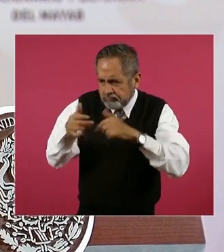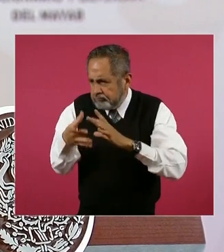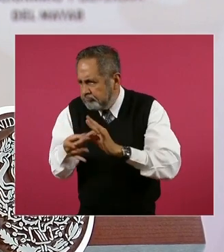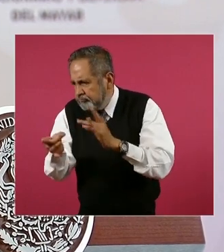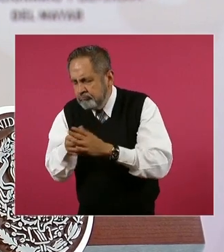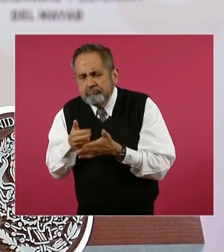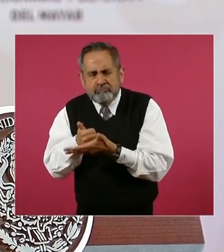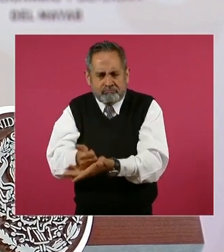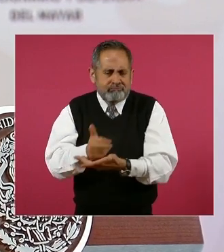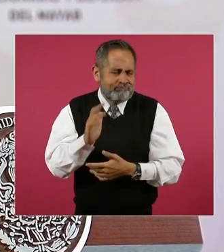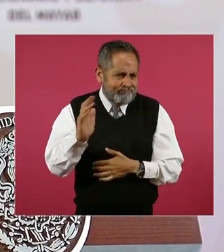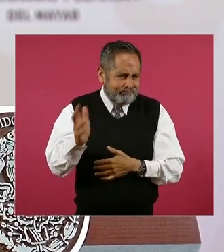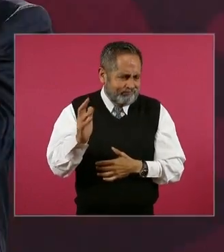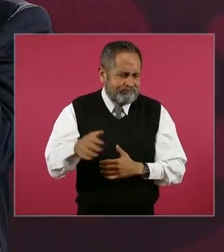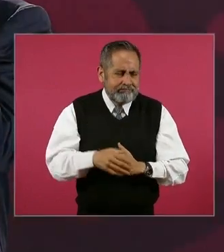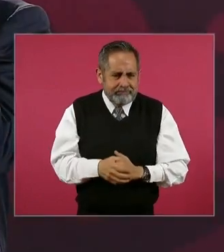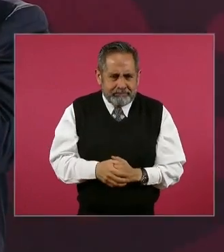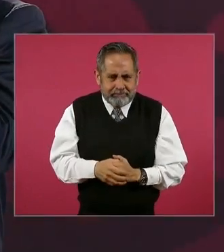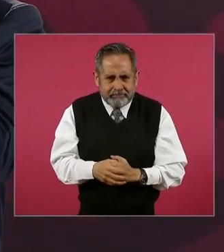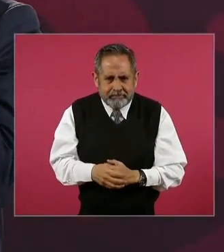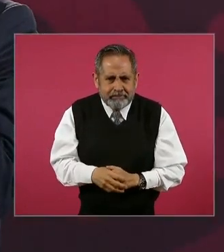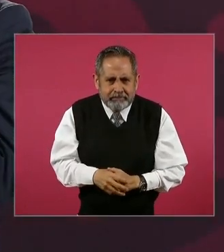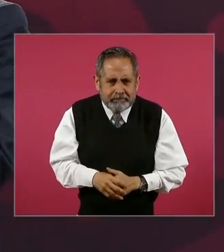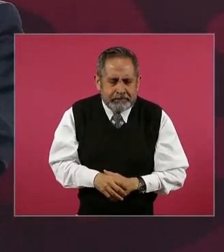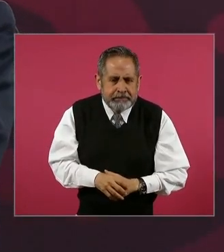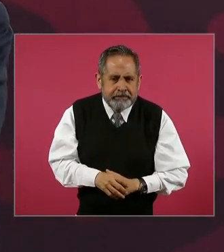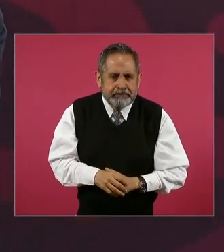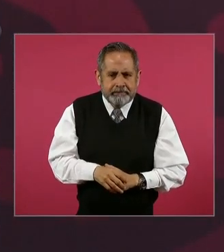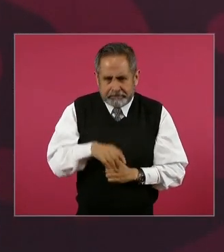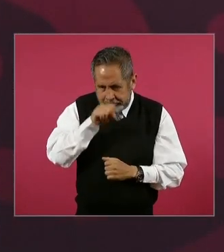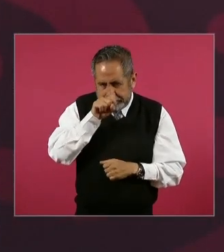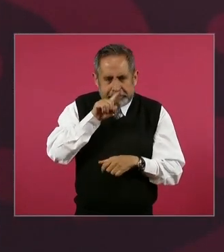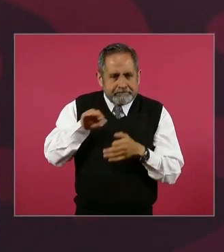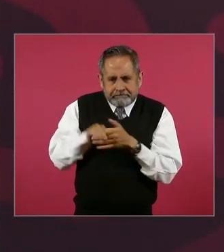eh y lo hacemos